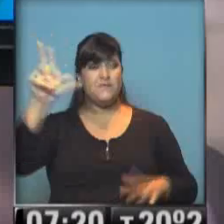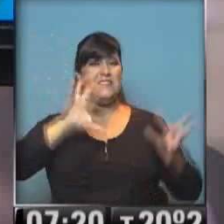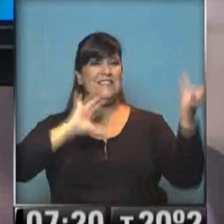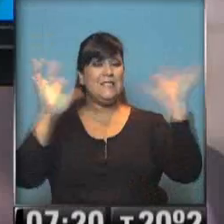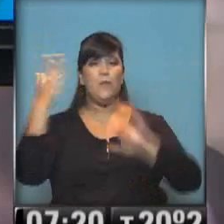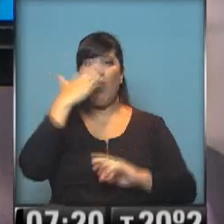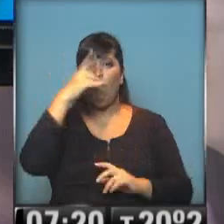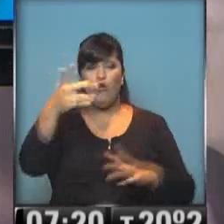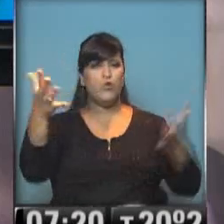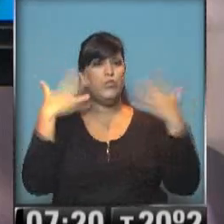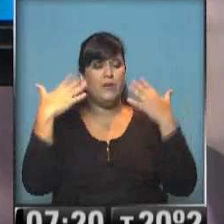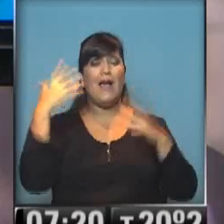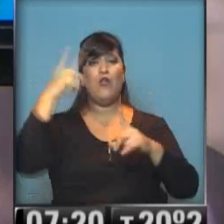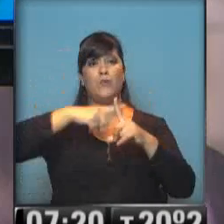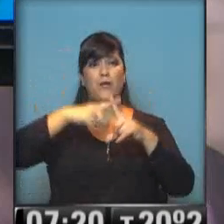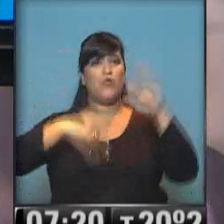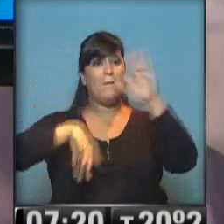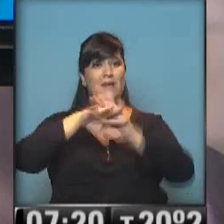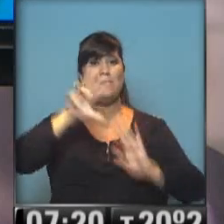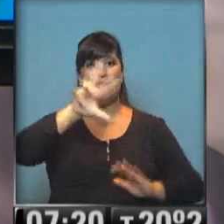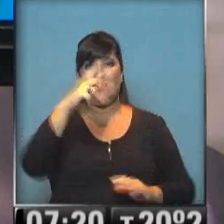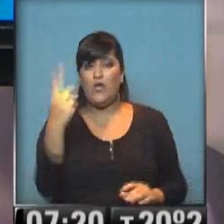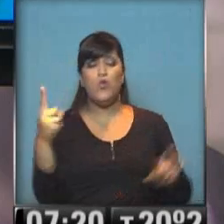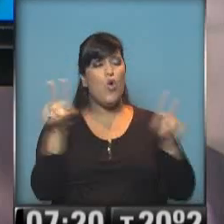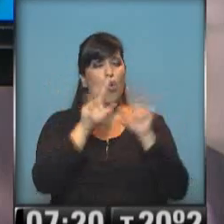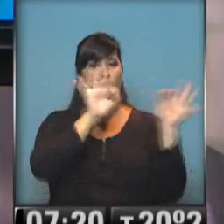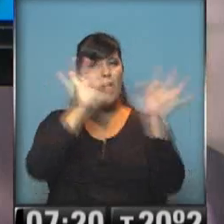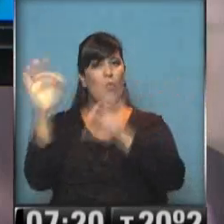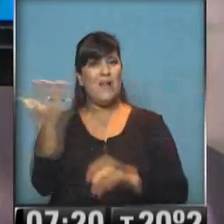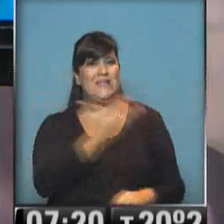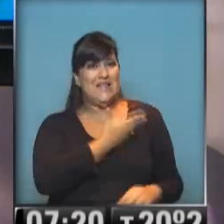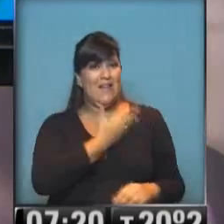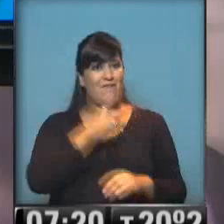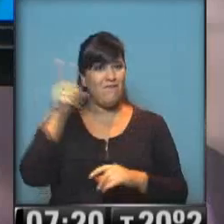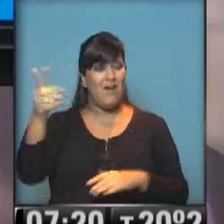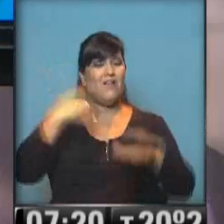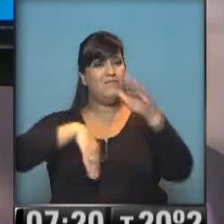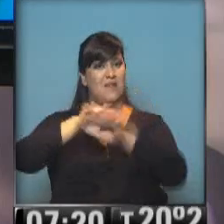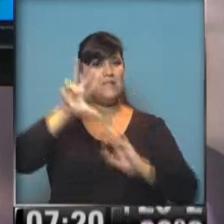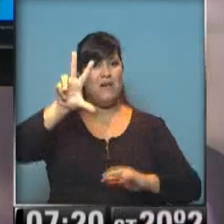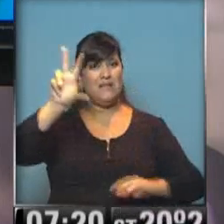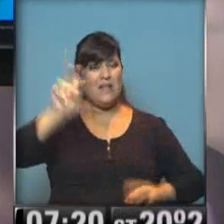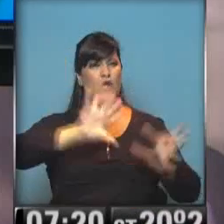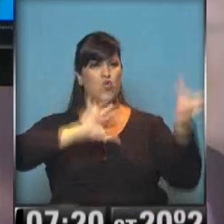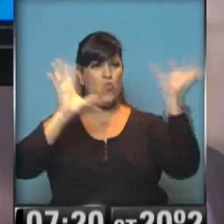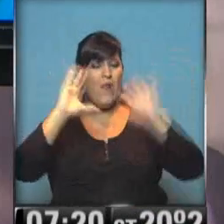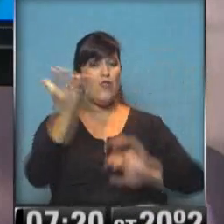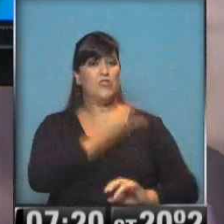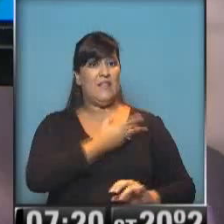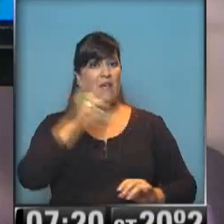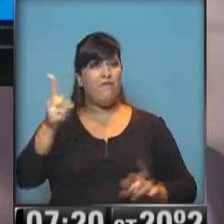Córdoba con calor, 31 grados de temperatura máxima, al igual que en Santa Fe, 30 grados de temperatura máxima con cielo parcialmente nublado. Esta